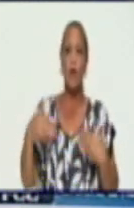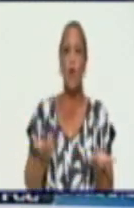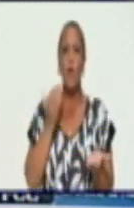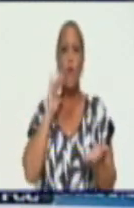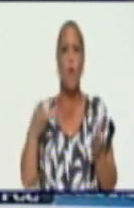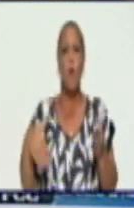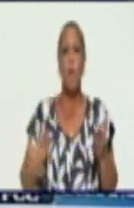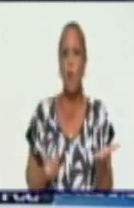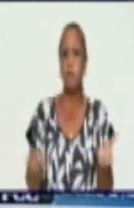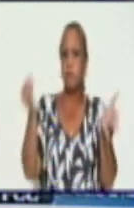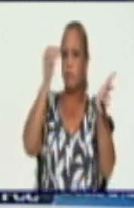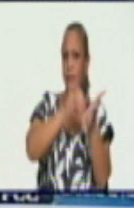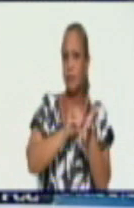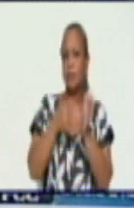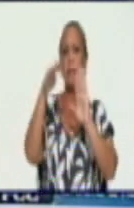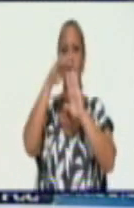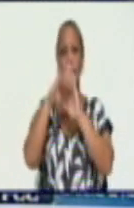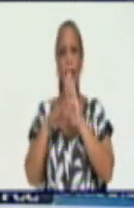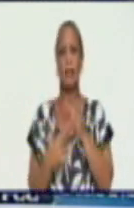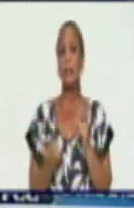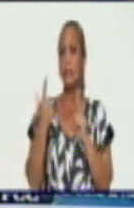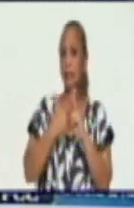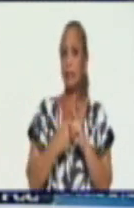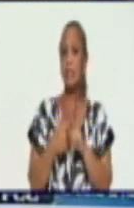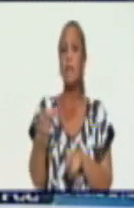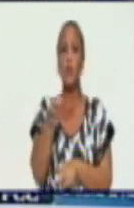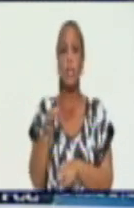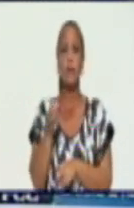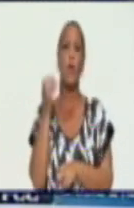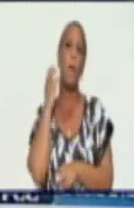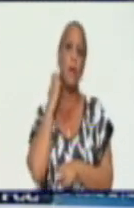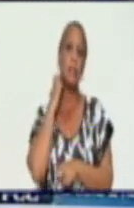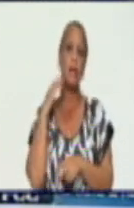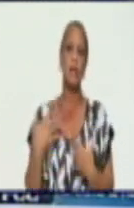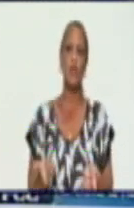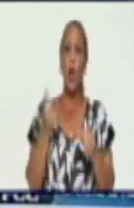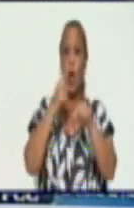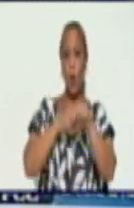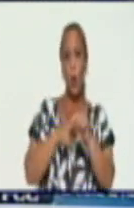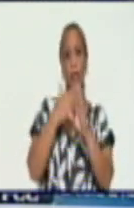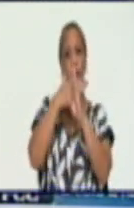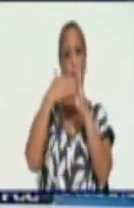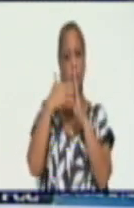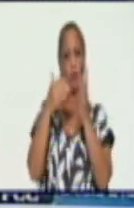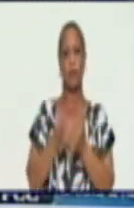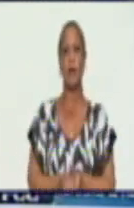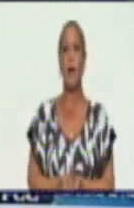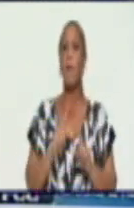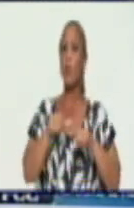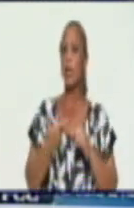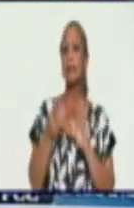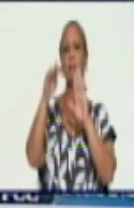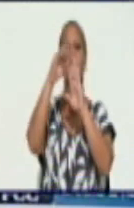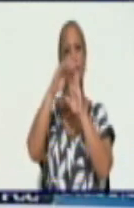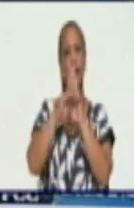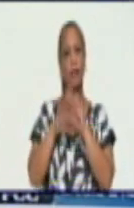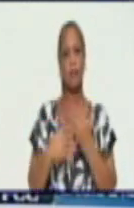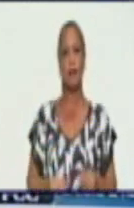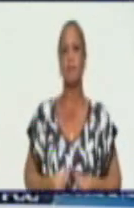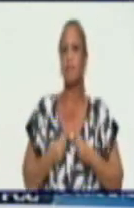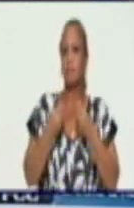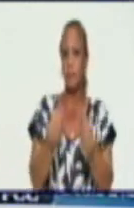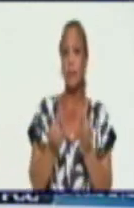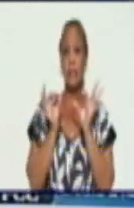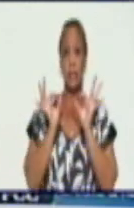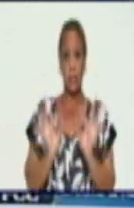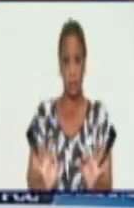implementando esa medida y a manzanillo en hora del mediodía porque es la medida que da el verdadero